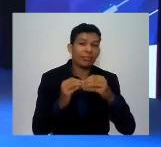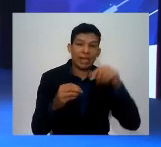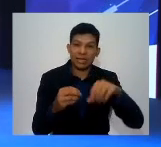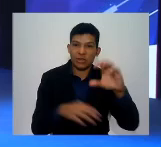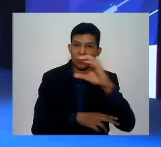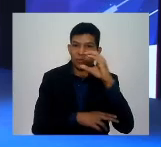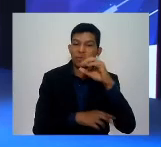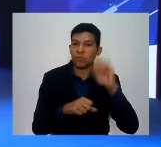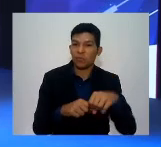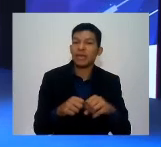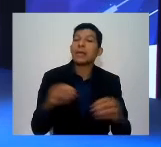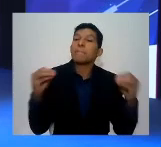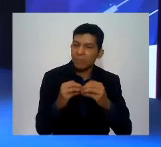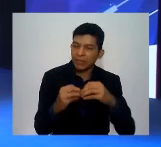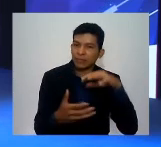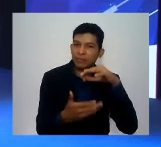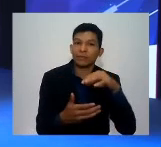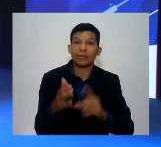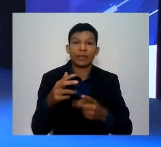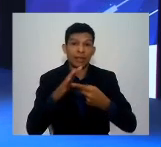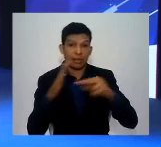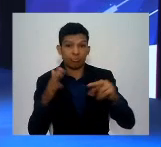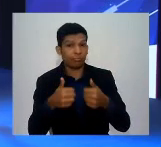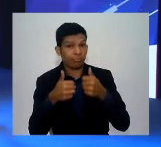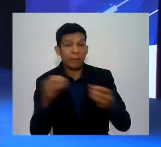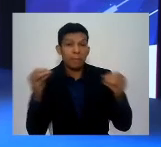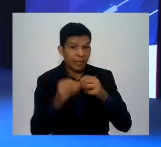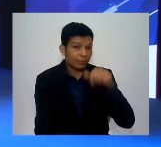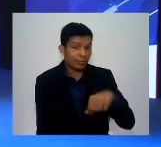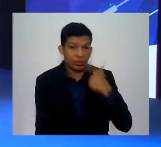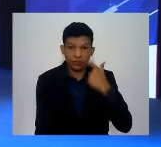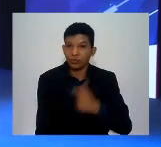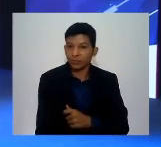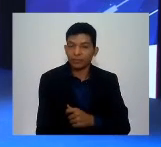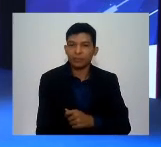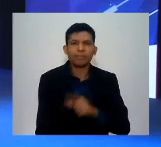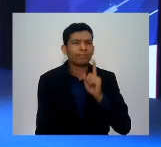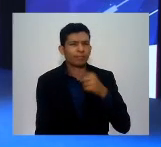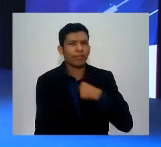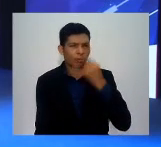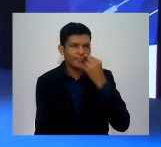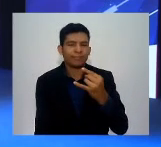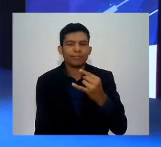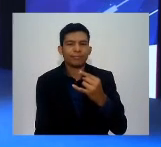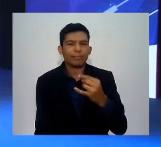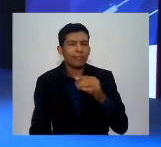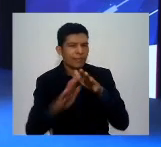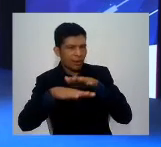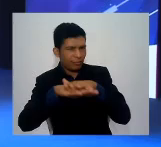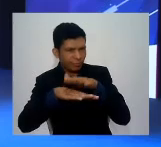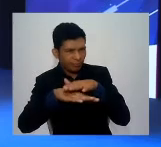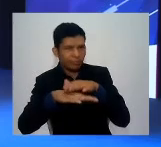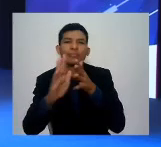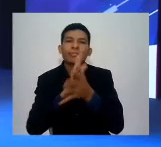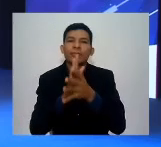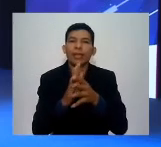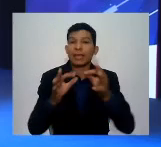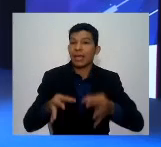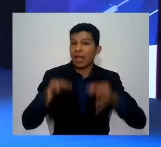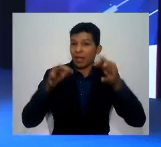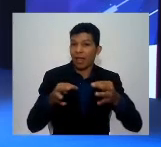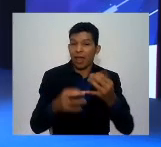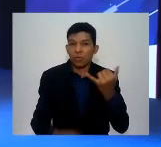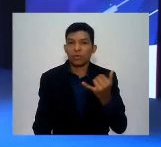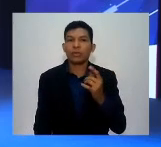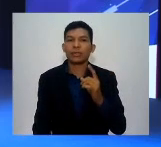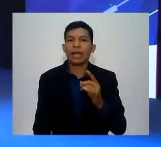medio de ese ingenio nacional surgieron muchos. Todos los días veíamos que todo el mundo iba a desarrollar ventiladores. Todo el mundo decía, no, vamos a